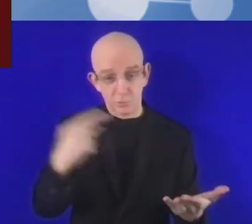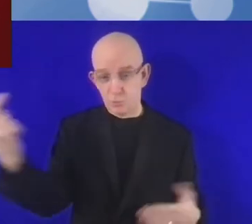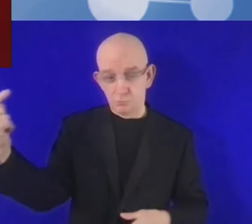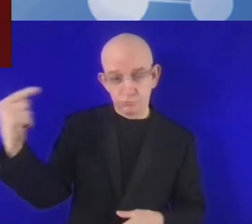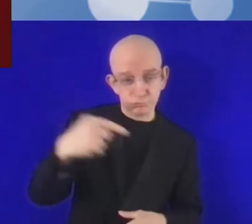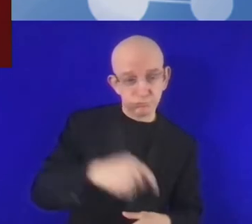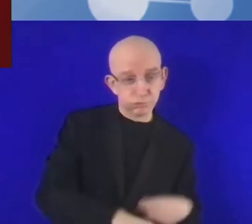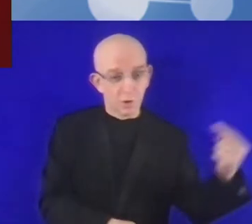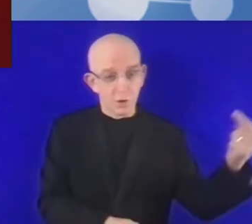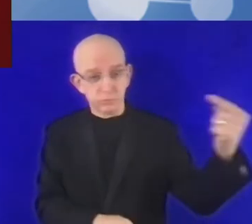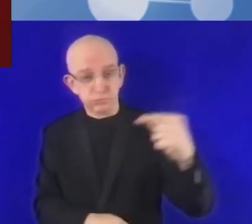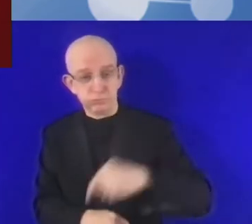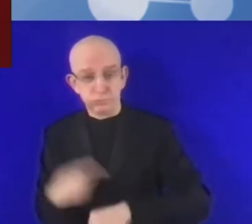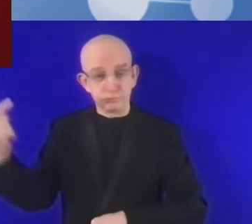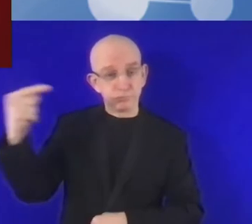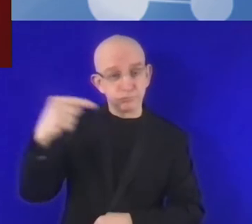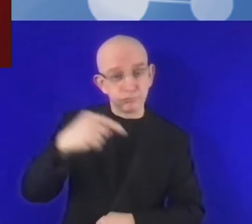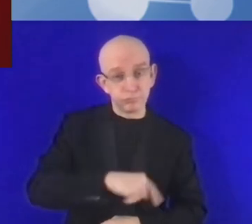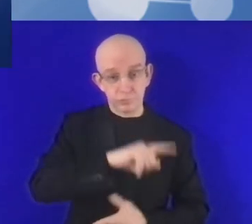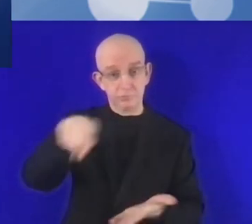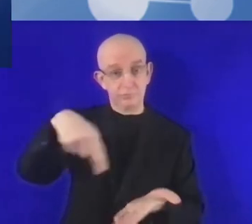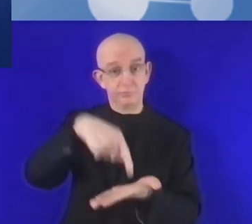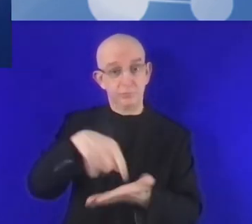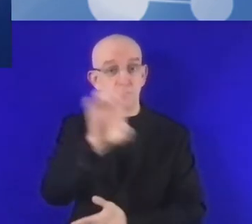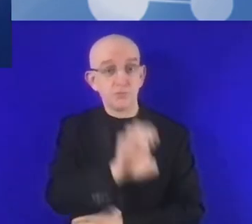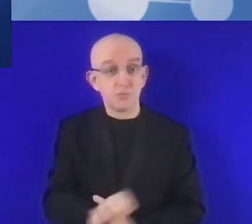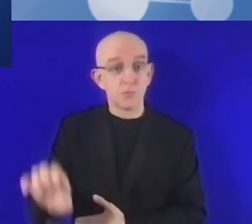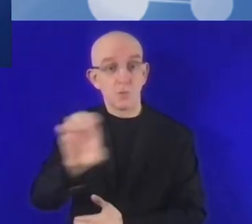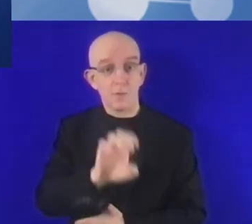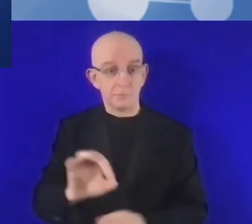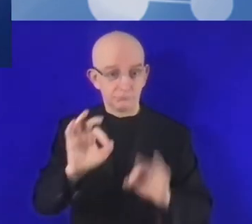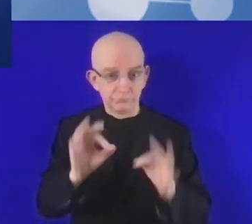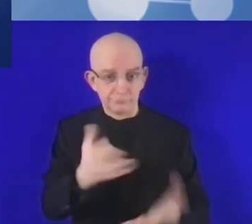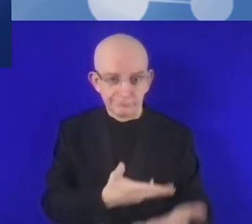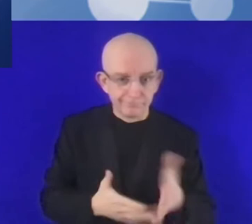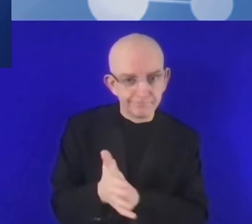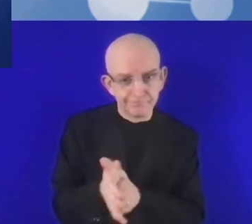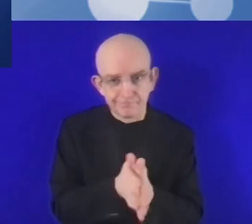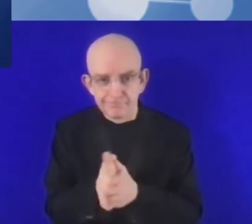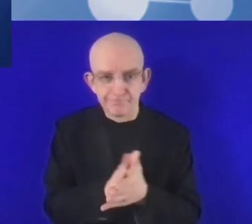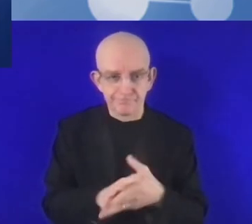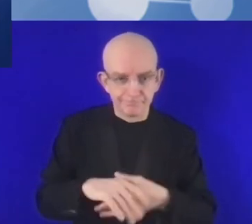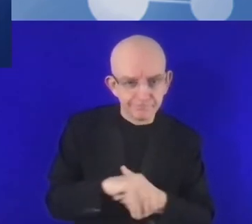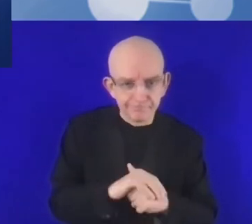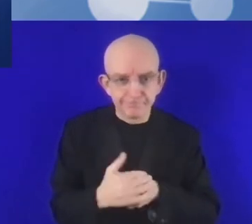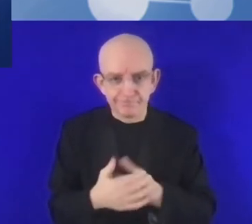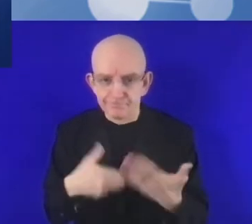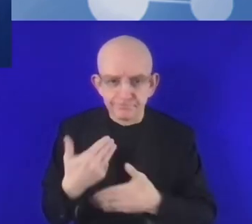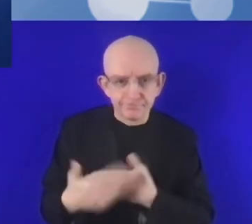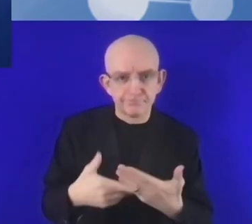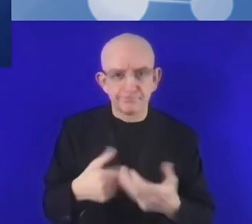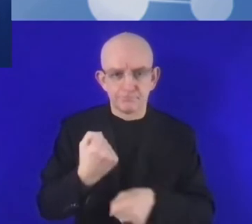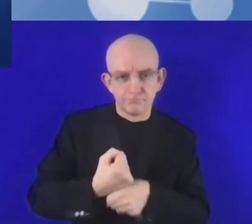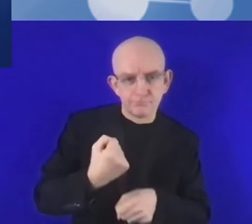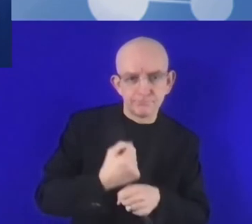en el centro del debate sobre estos problemas. Yo sé que muchos han realizado un viaje muy largo